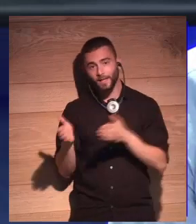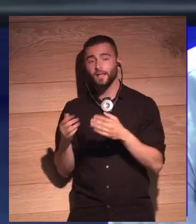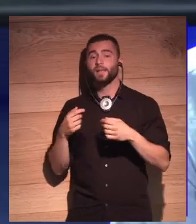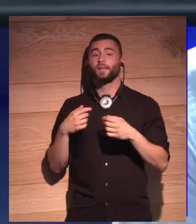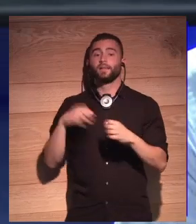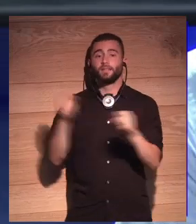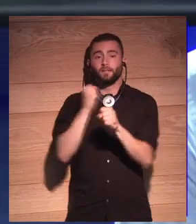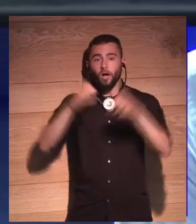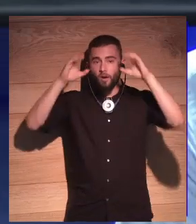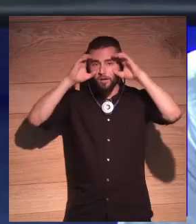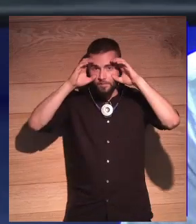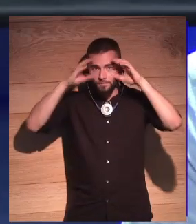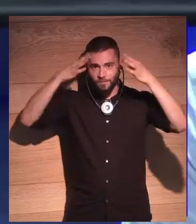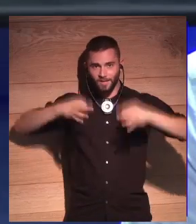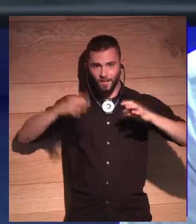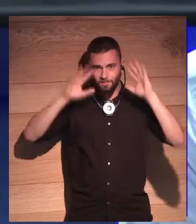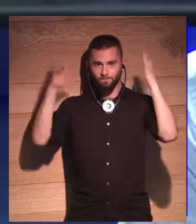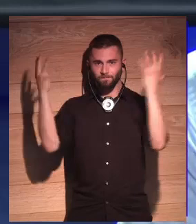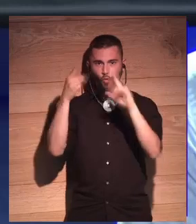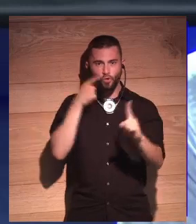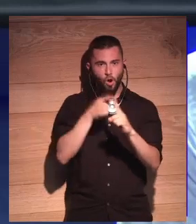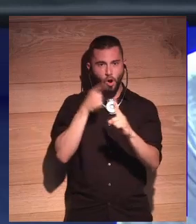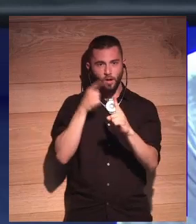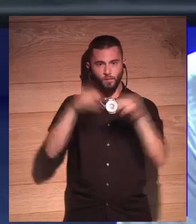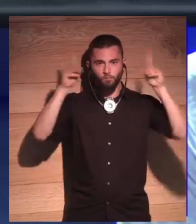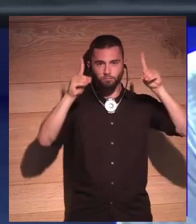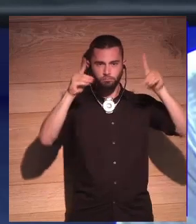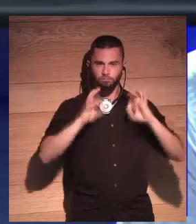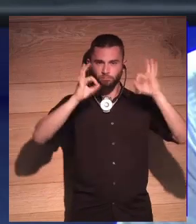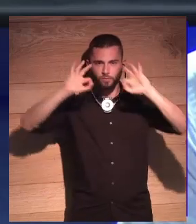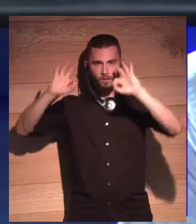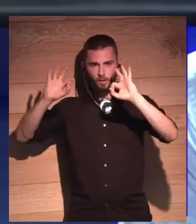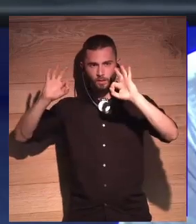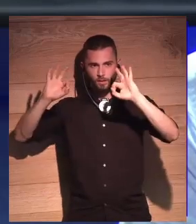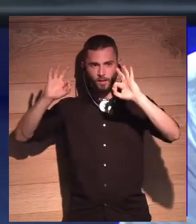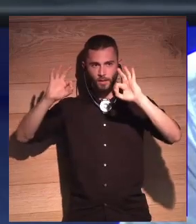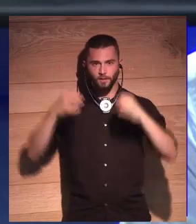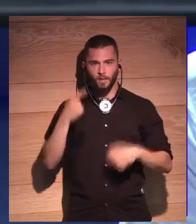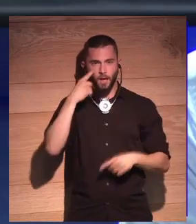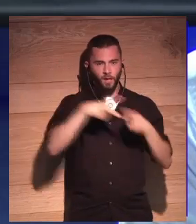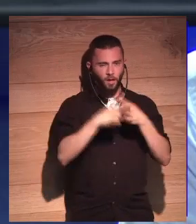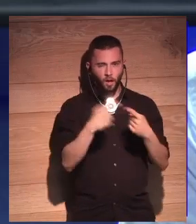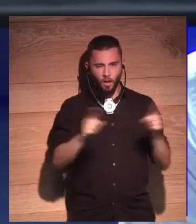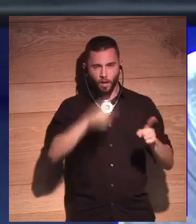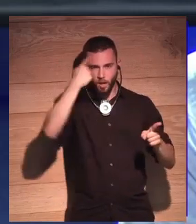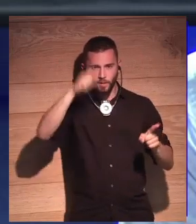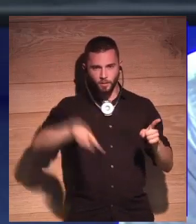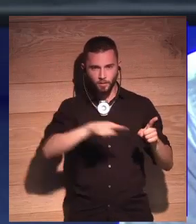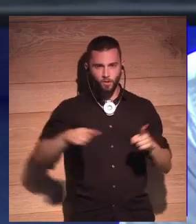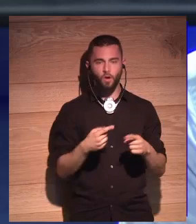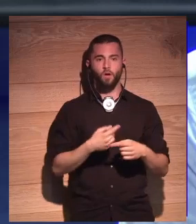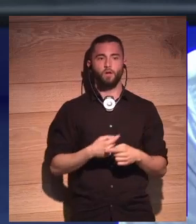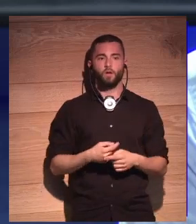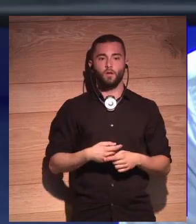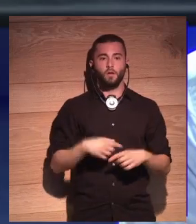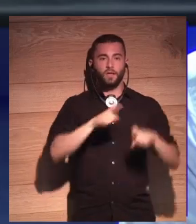trabajo con gafas de realidad virtual, con unos objetivos pedagógicos muy concretos, que eran de saber reconocer los instrumentos, saber diferenciar los